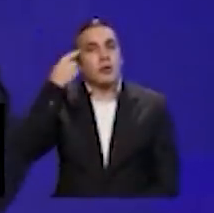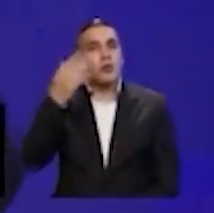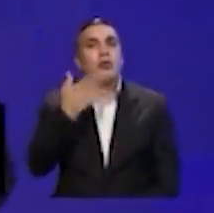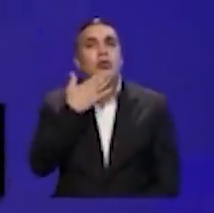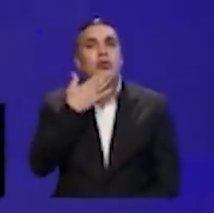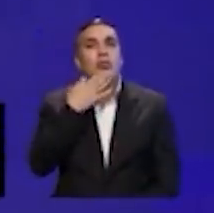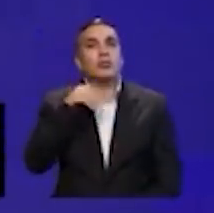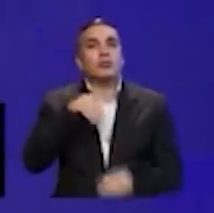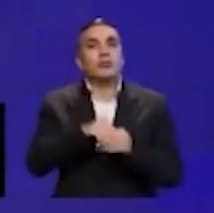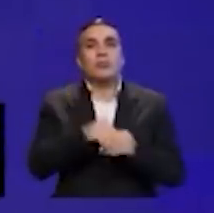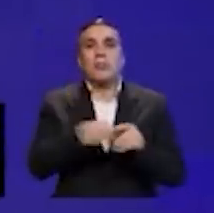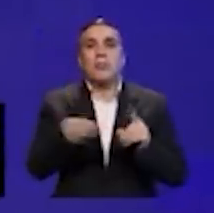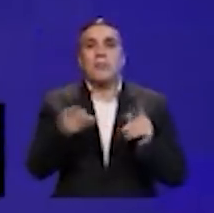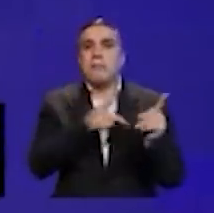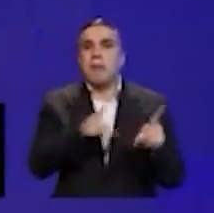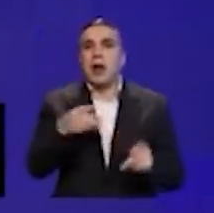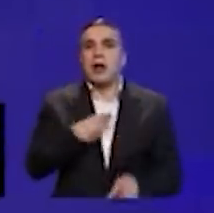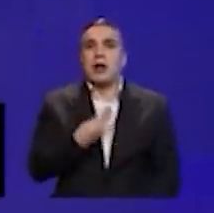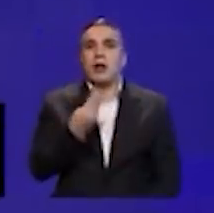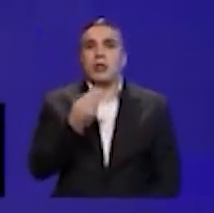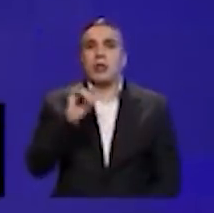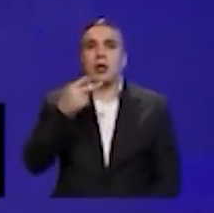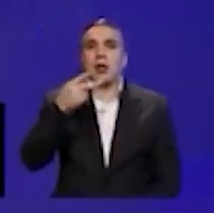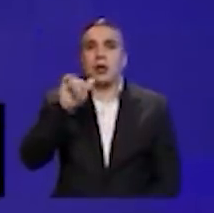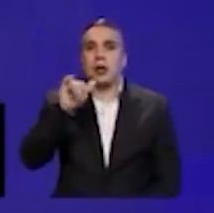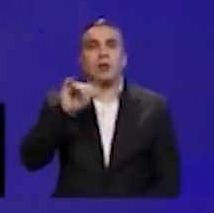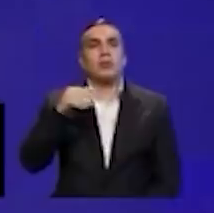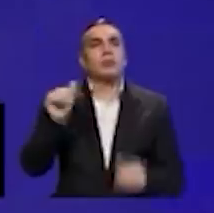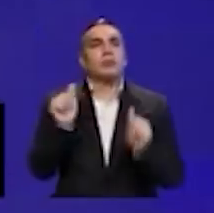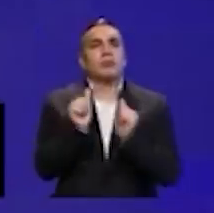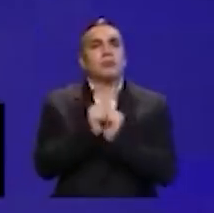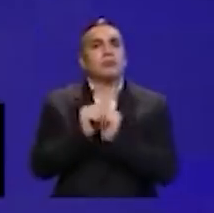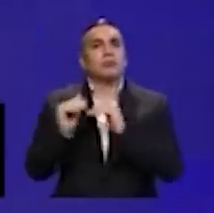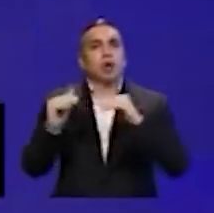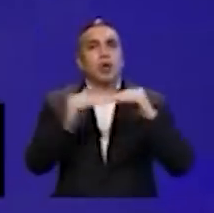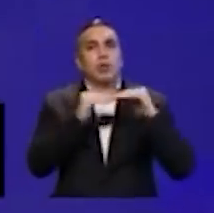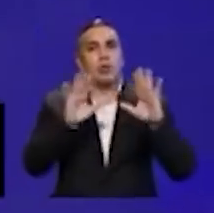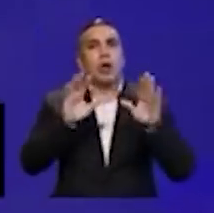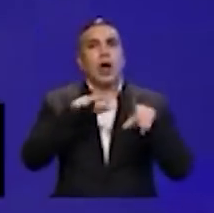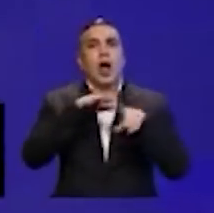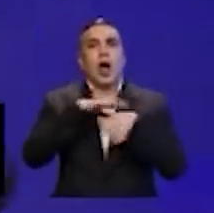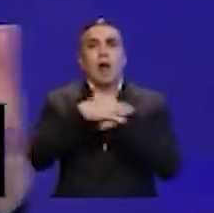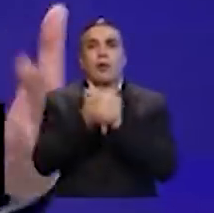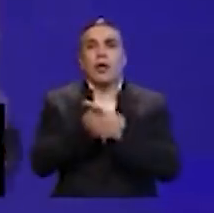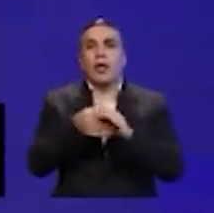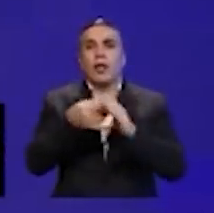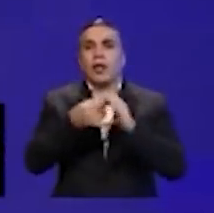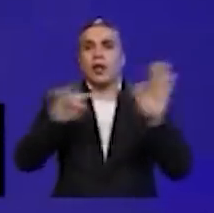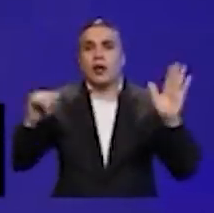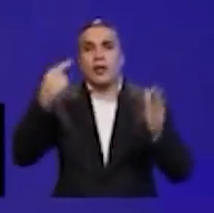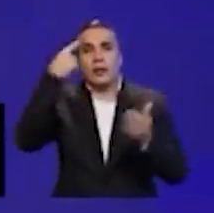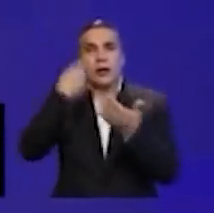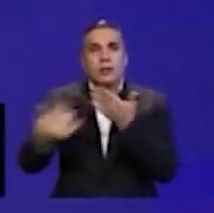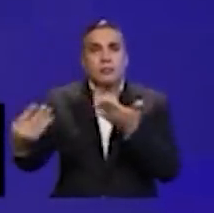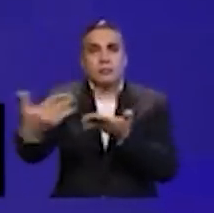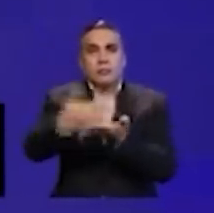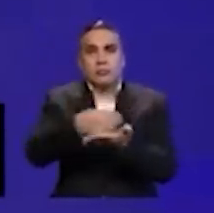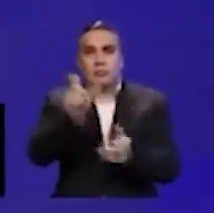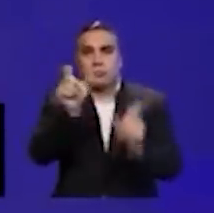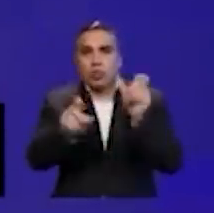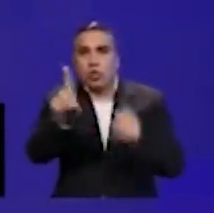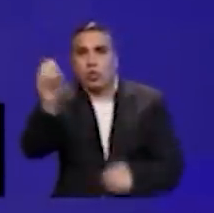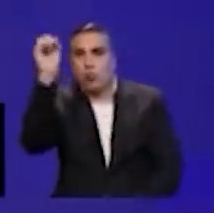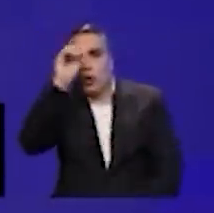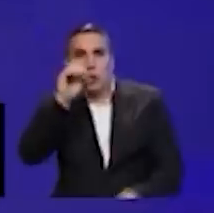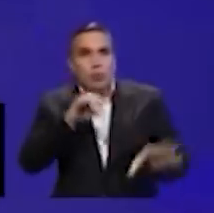los fuegos, como el Free Fire, como el Fortnite, y dejar toda esa pendejada y dedicarnos a hacer empleo en todo el Ecuador